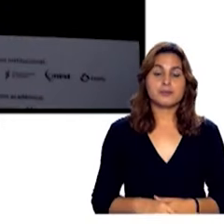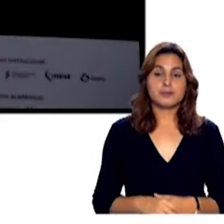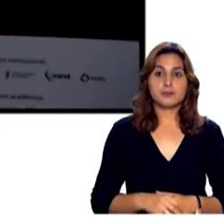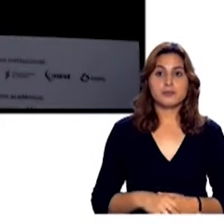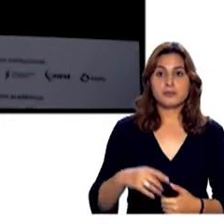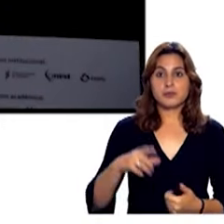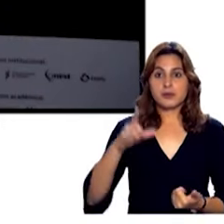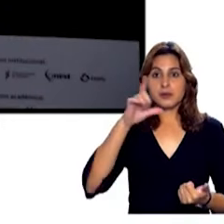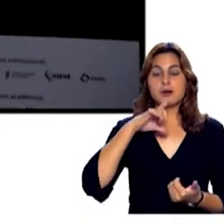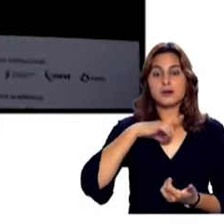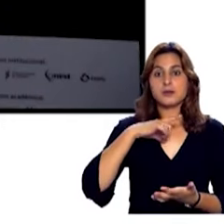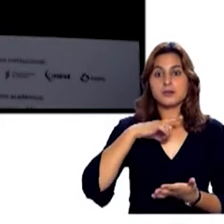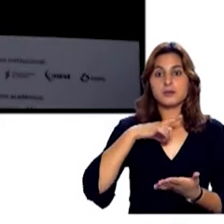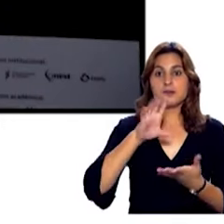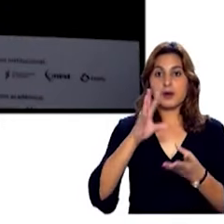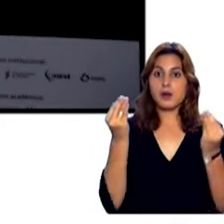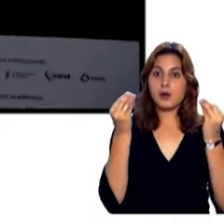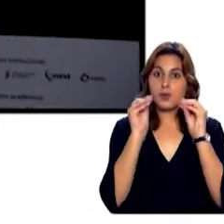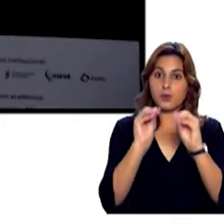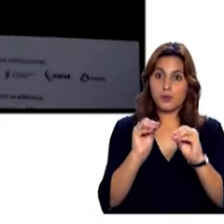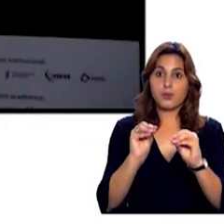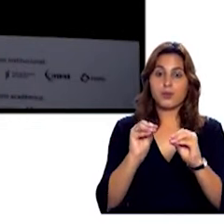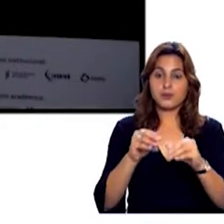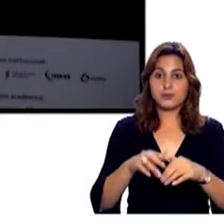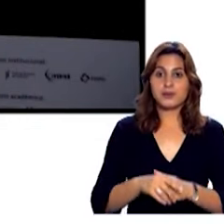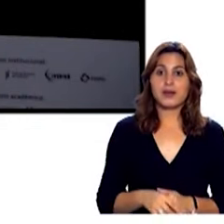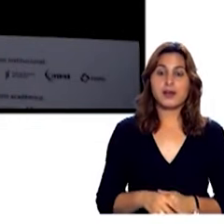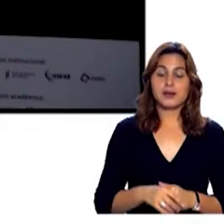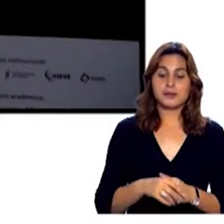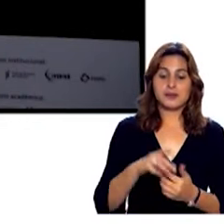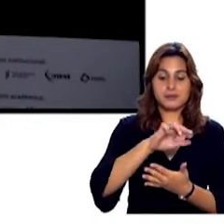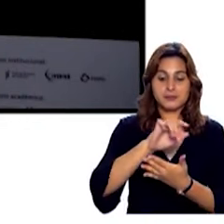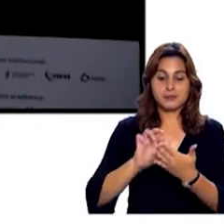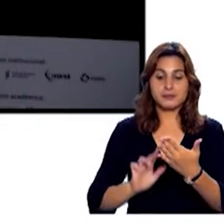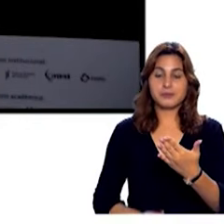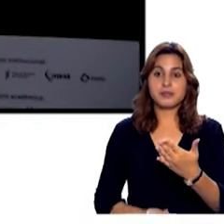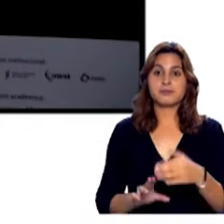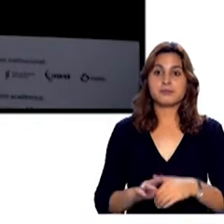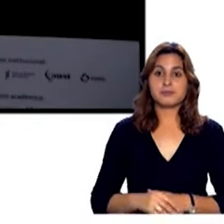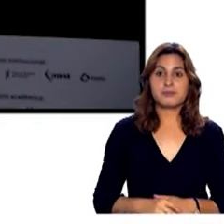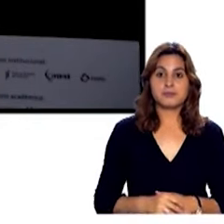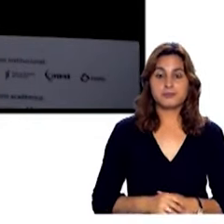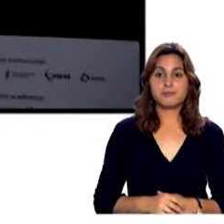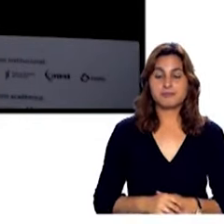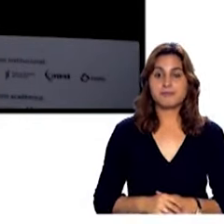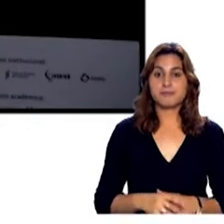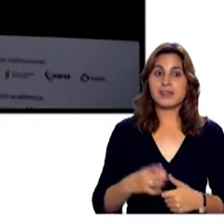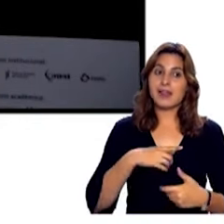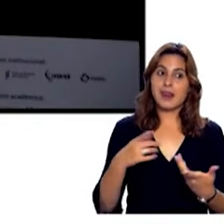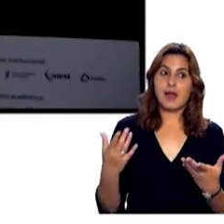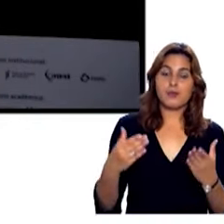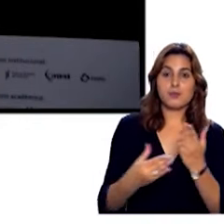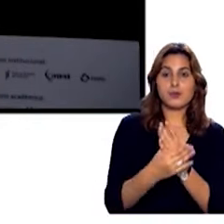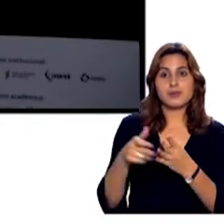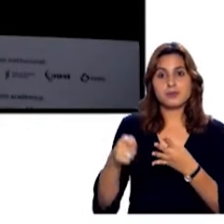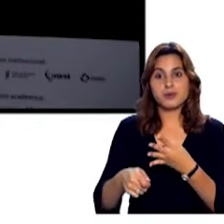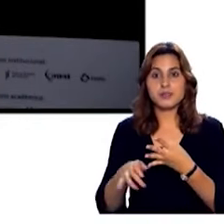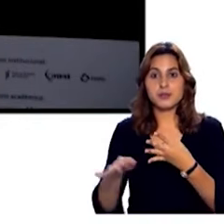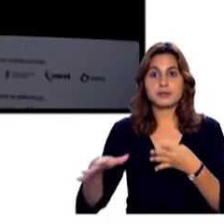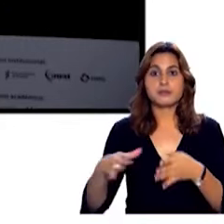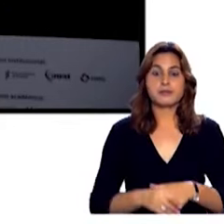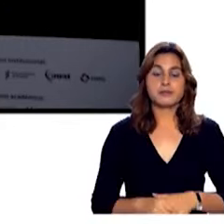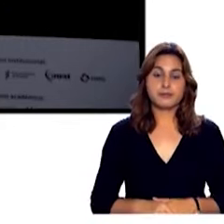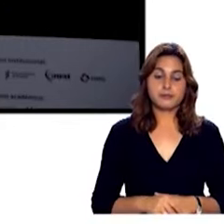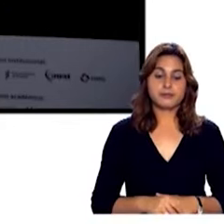ahora bien la deliberación lo que es el proceso de formación de voluntad Del tribunal es secreta incluso en